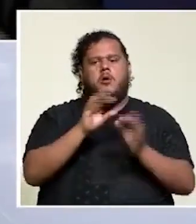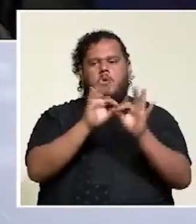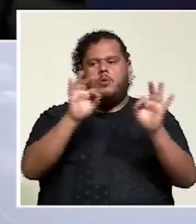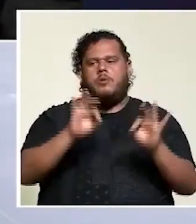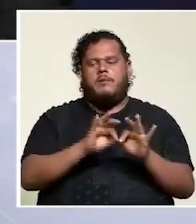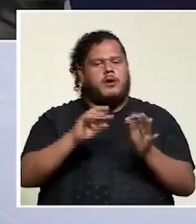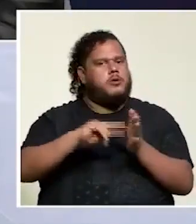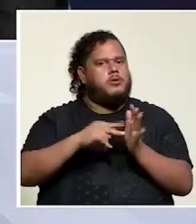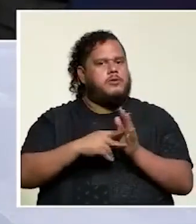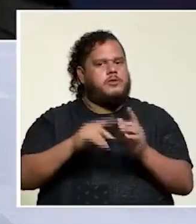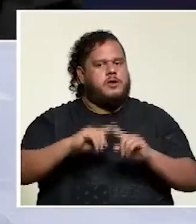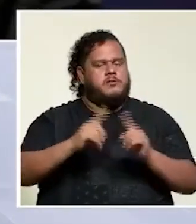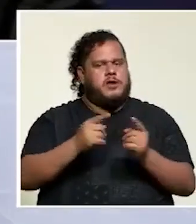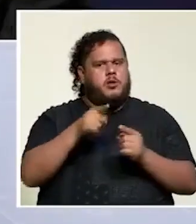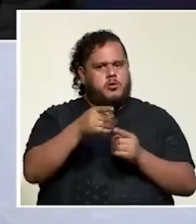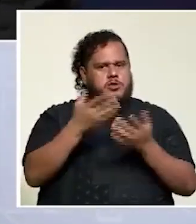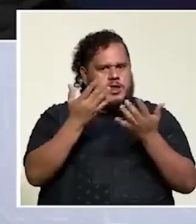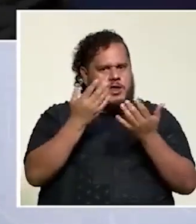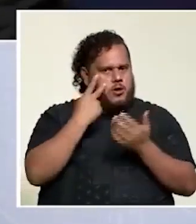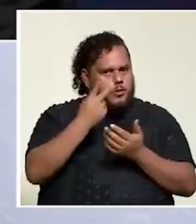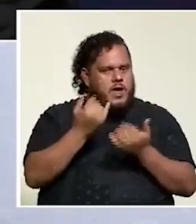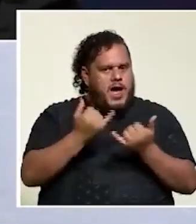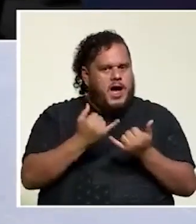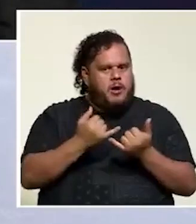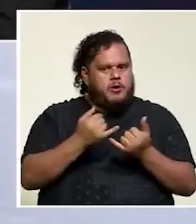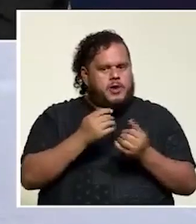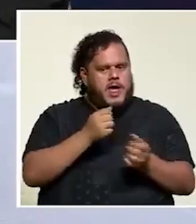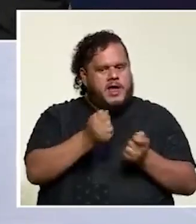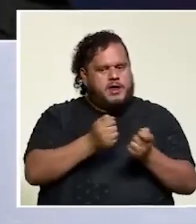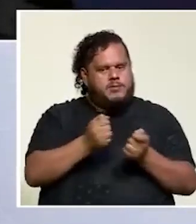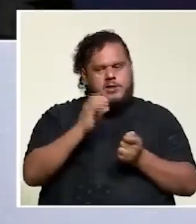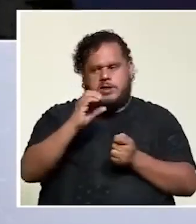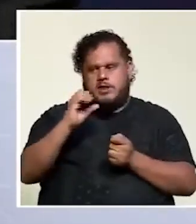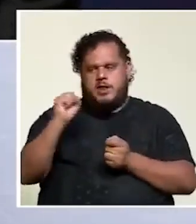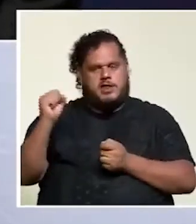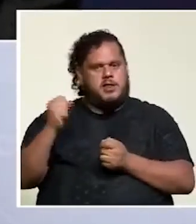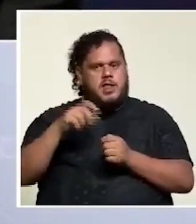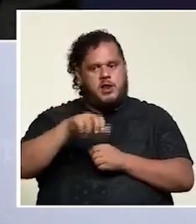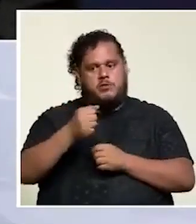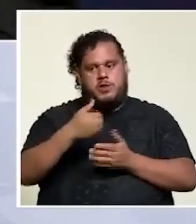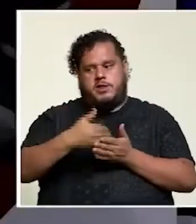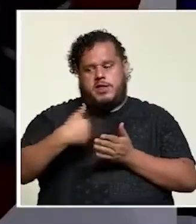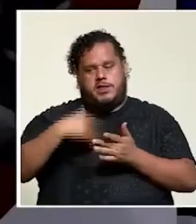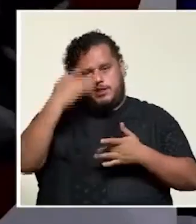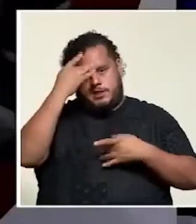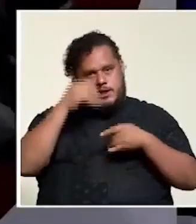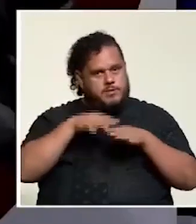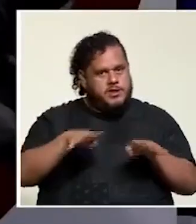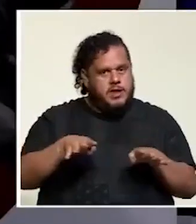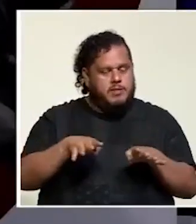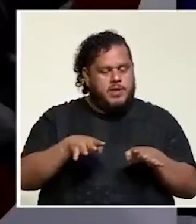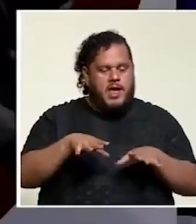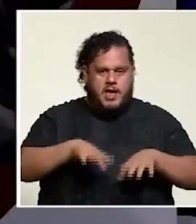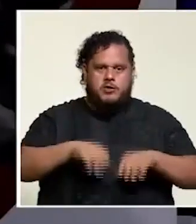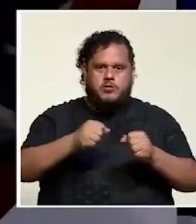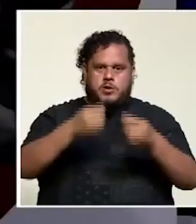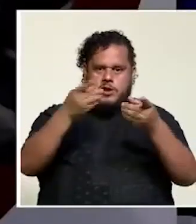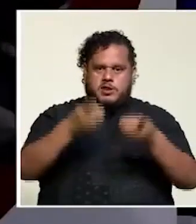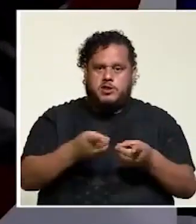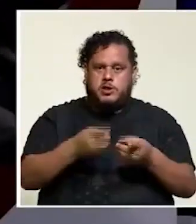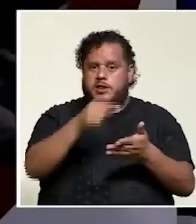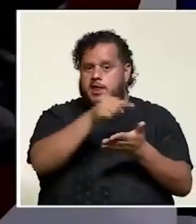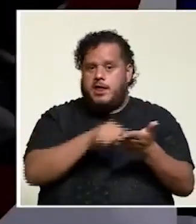conceptual, usted lo ve en la actual administración de la Caja, que en los meses antes de la pandemia tomaron la decisión